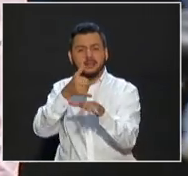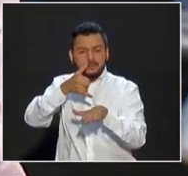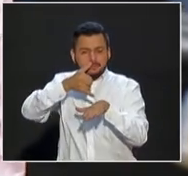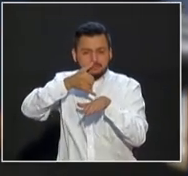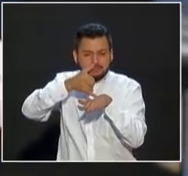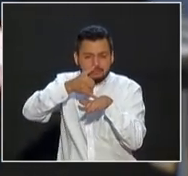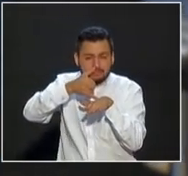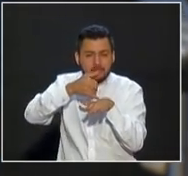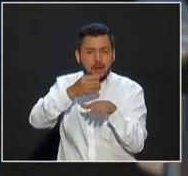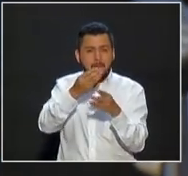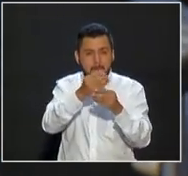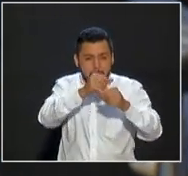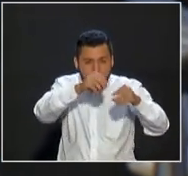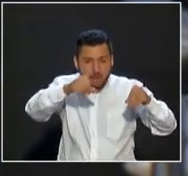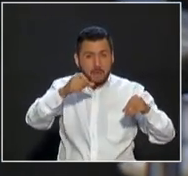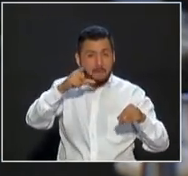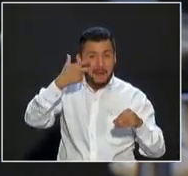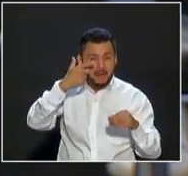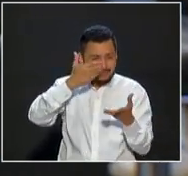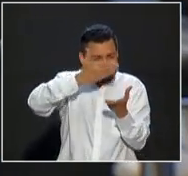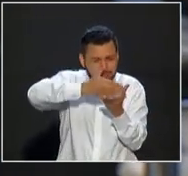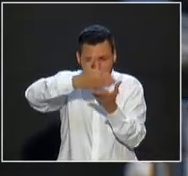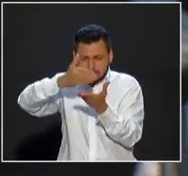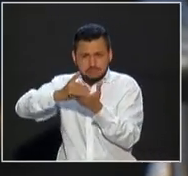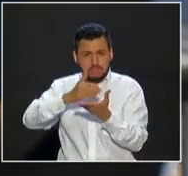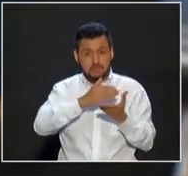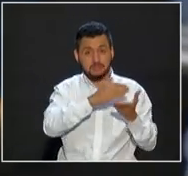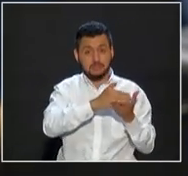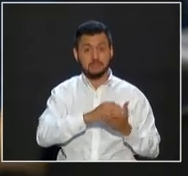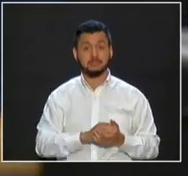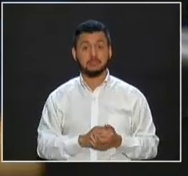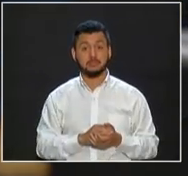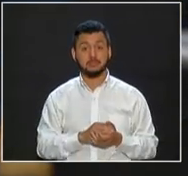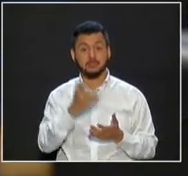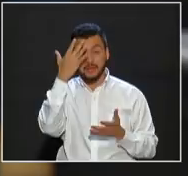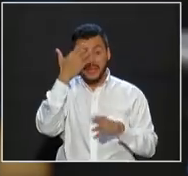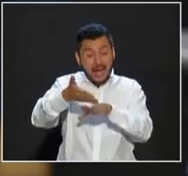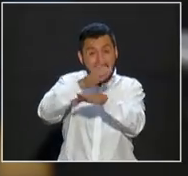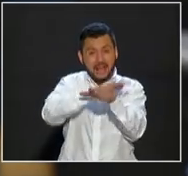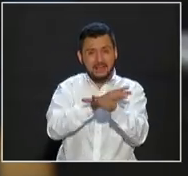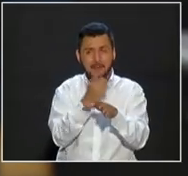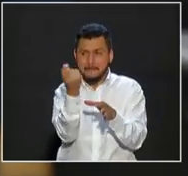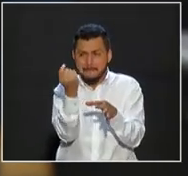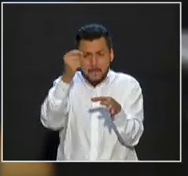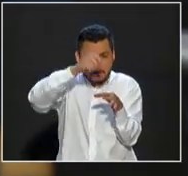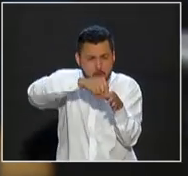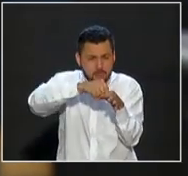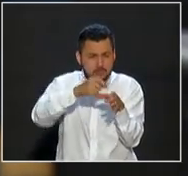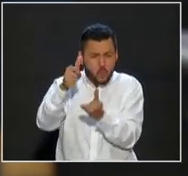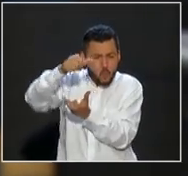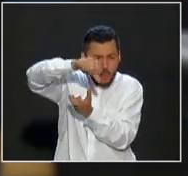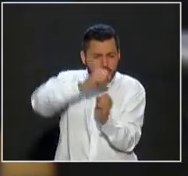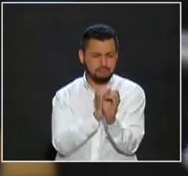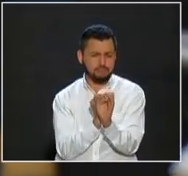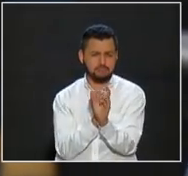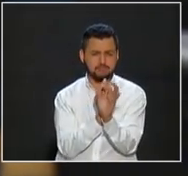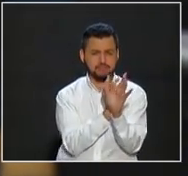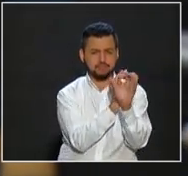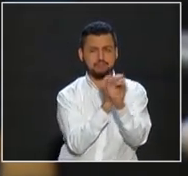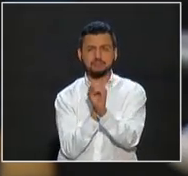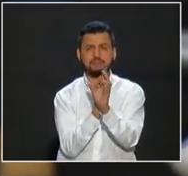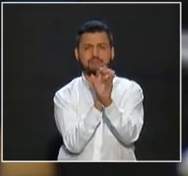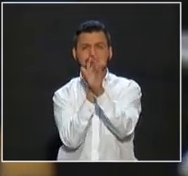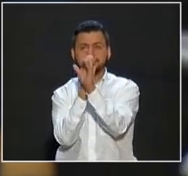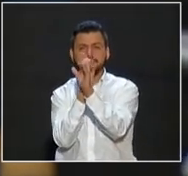11 mil porque paralelamente se iban sembrando el problema no está en la erradicación sino